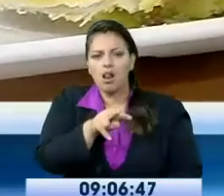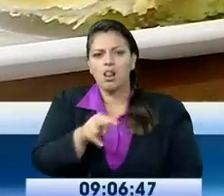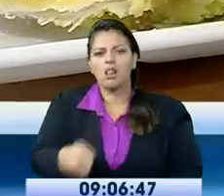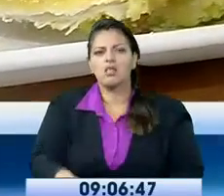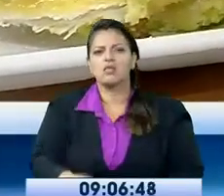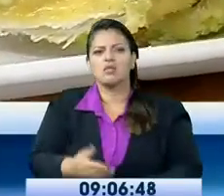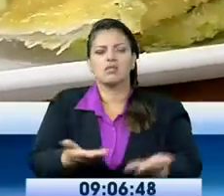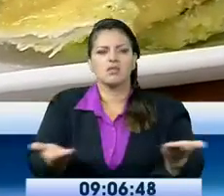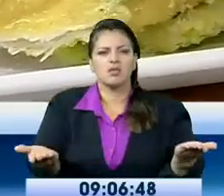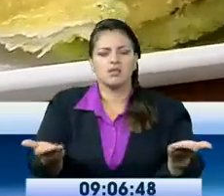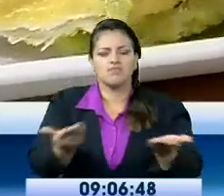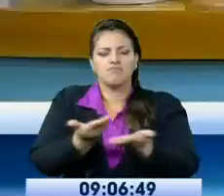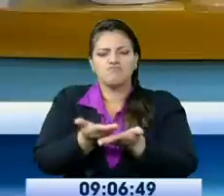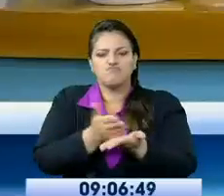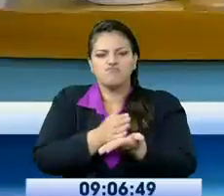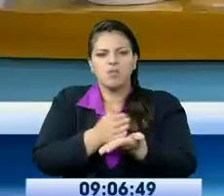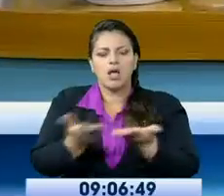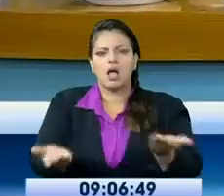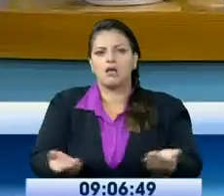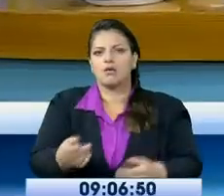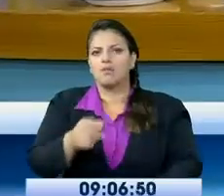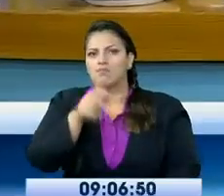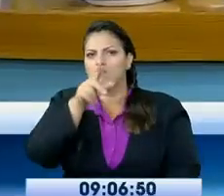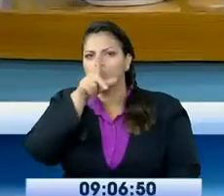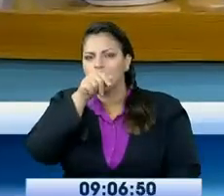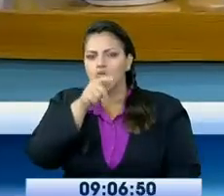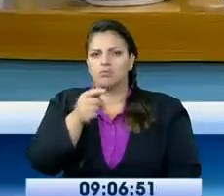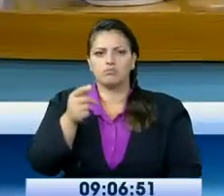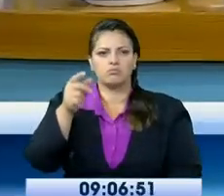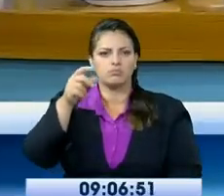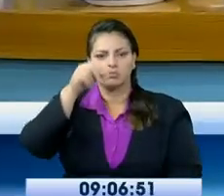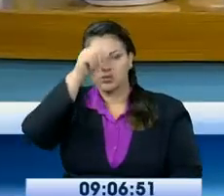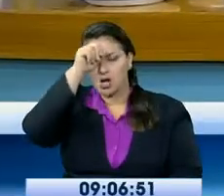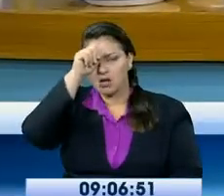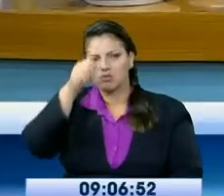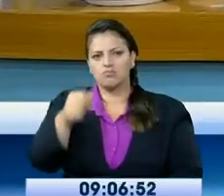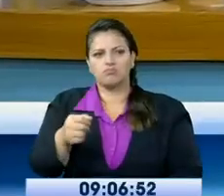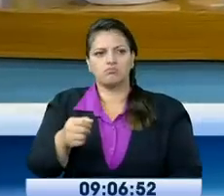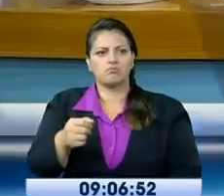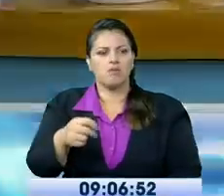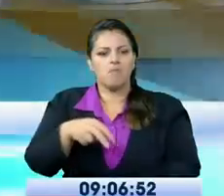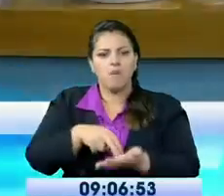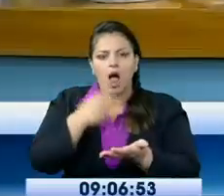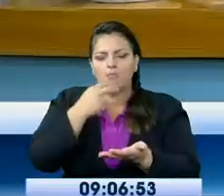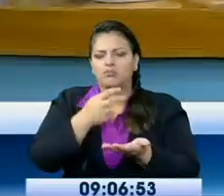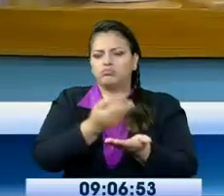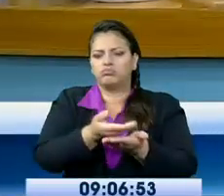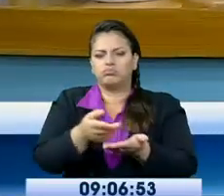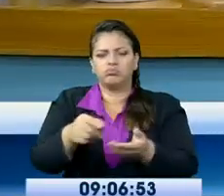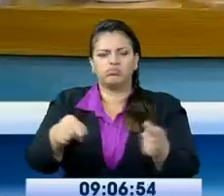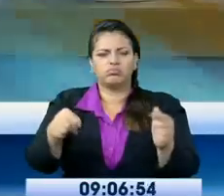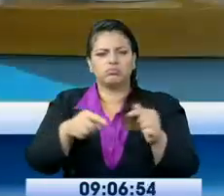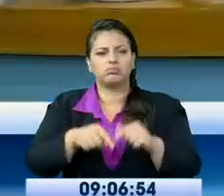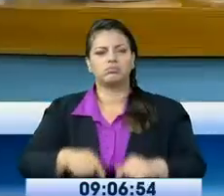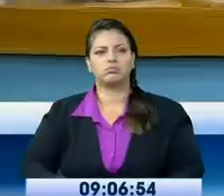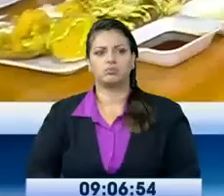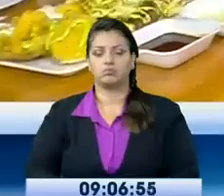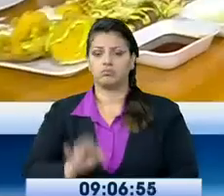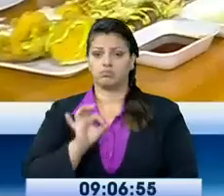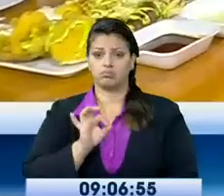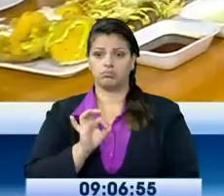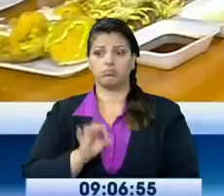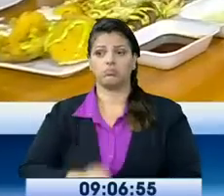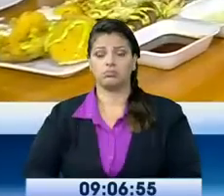de Cococho Burger. La verdad que está todo súper rico. A ver. Fresquito. Un buen punto.